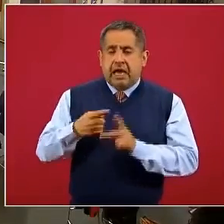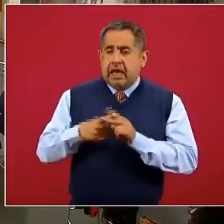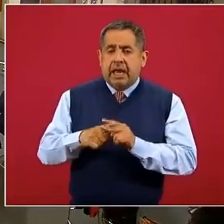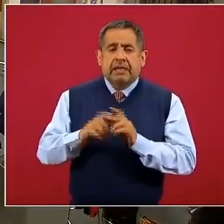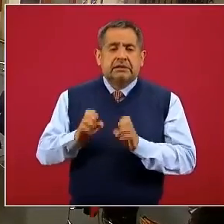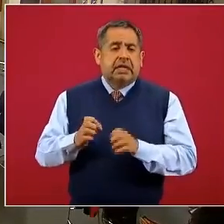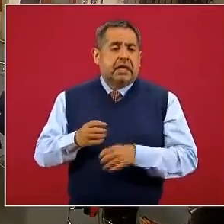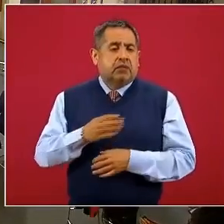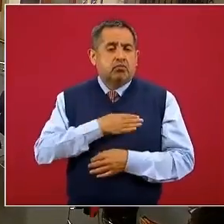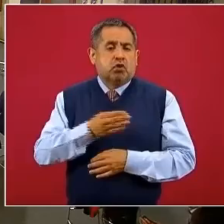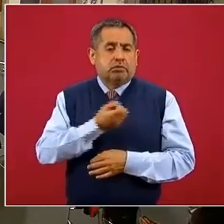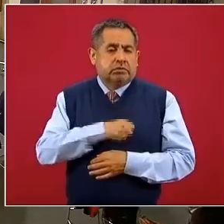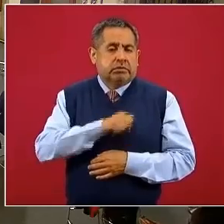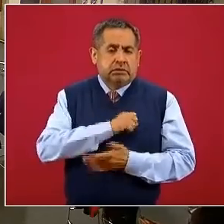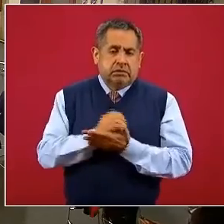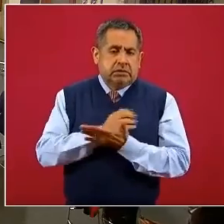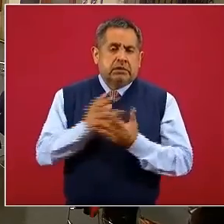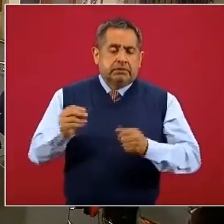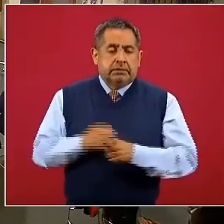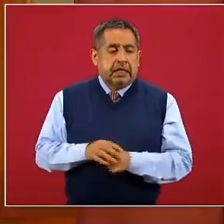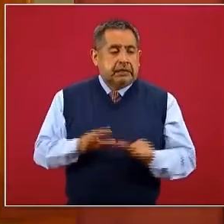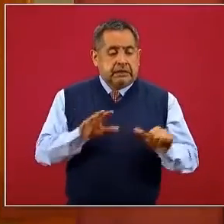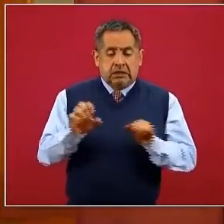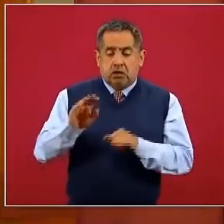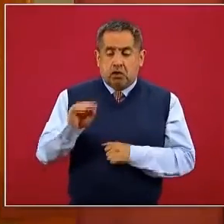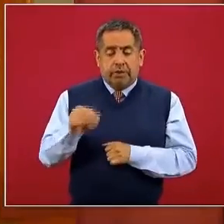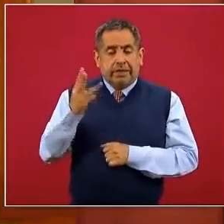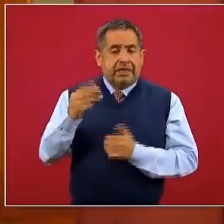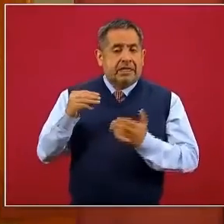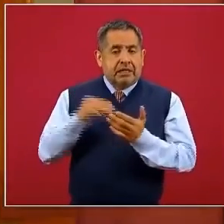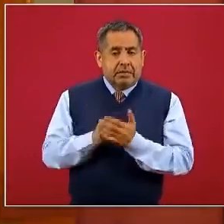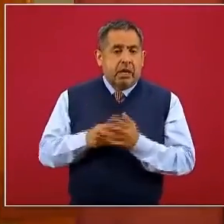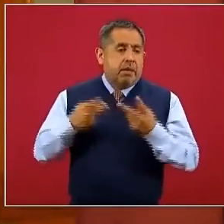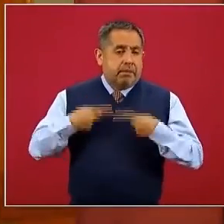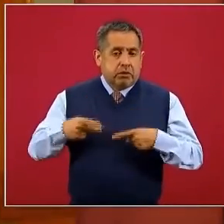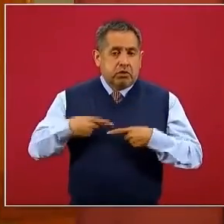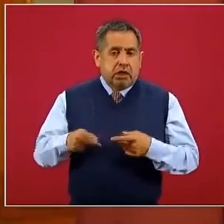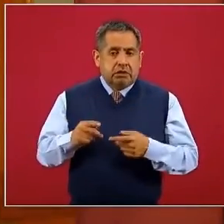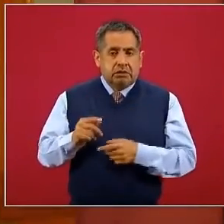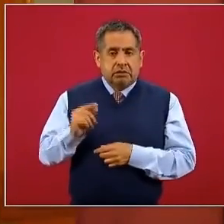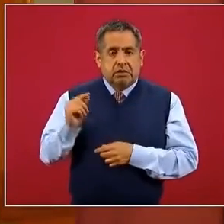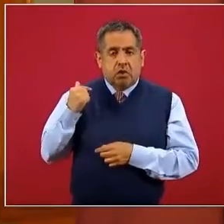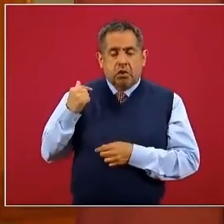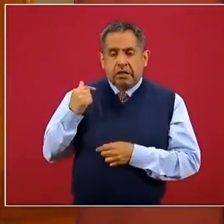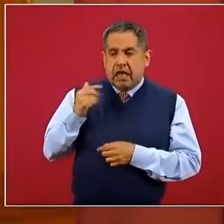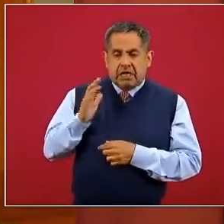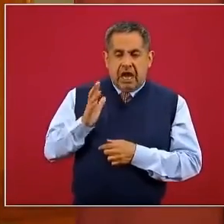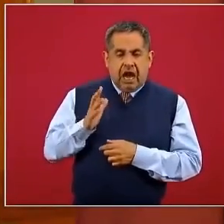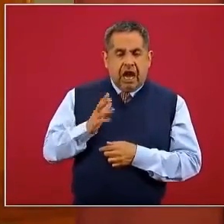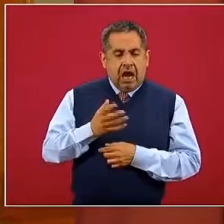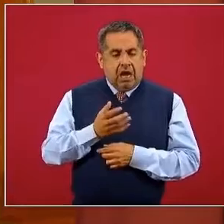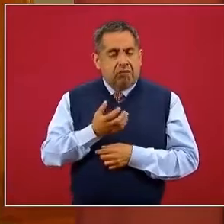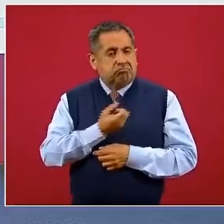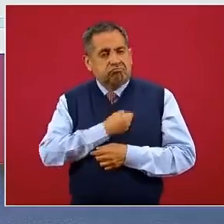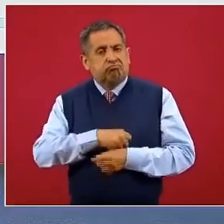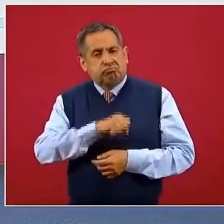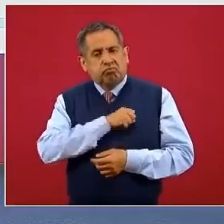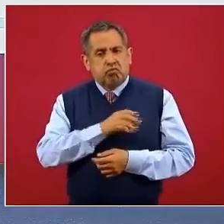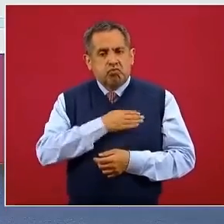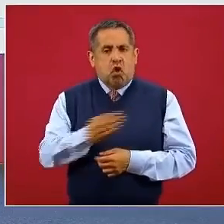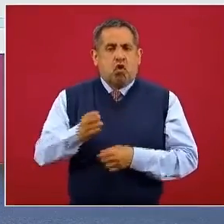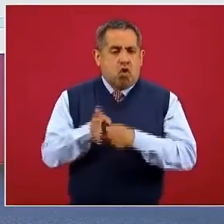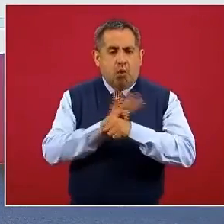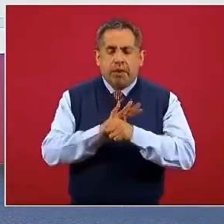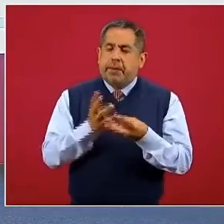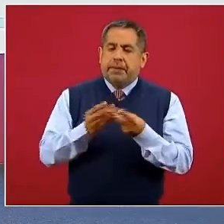última semana y más de 693,000 las personas que hasta el momento ya se han recuperado de